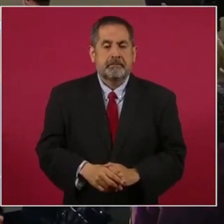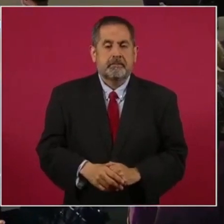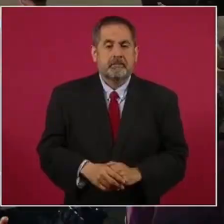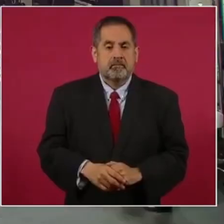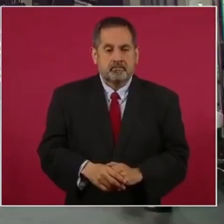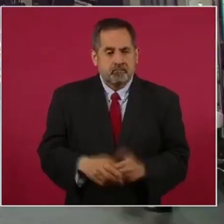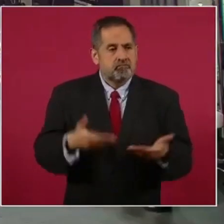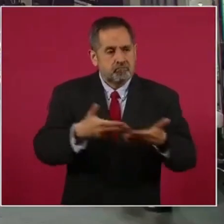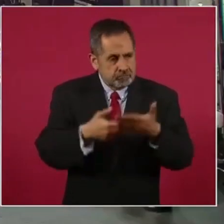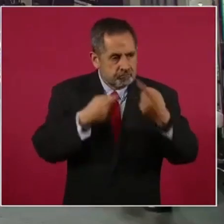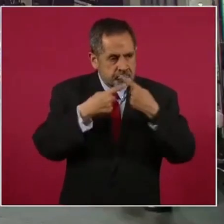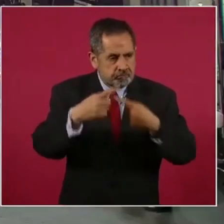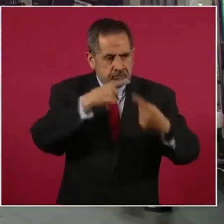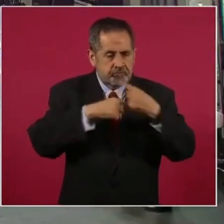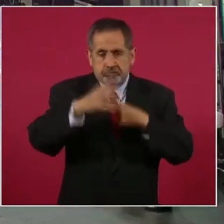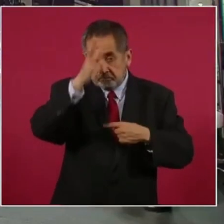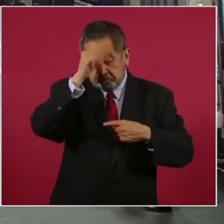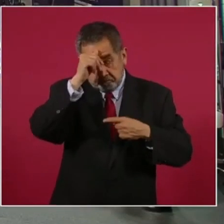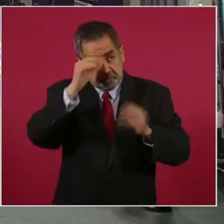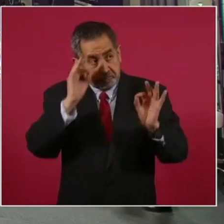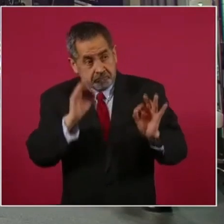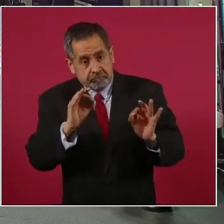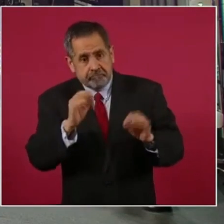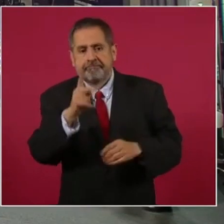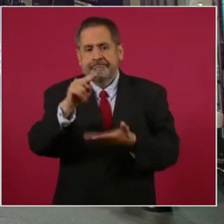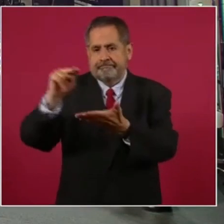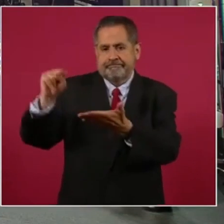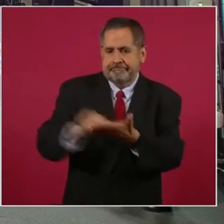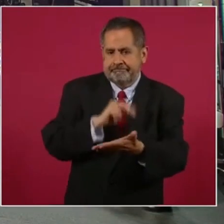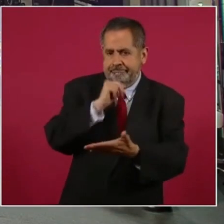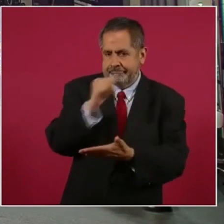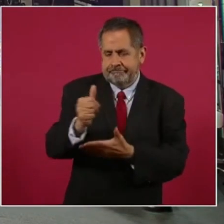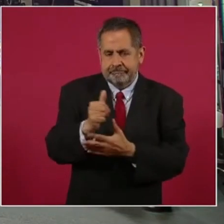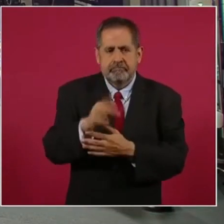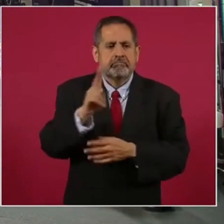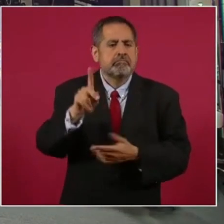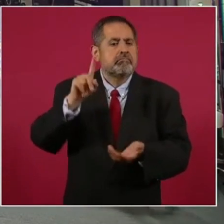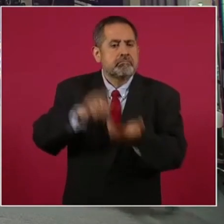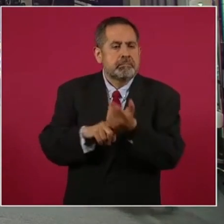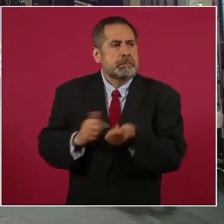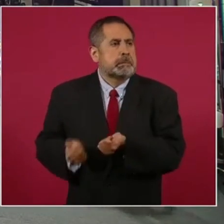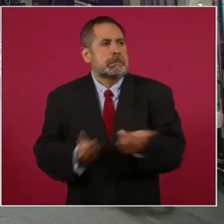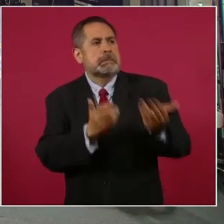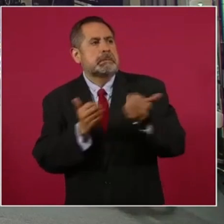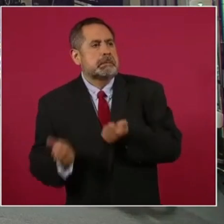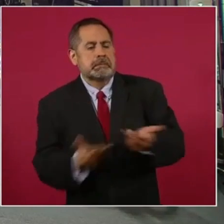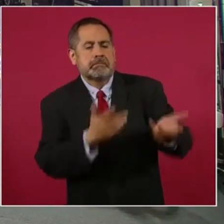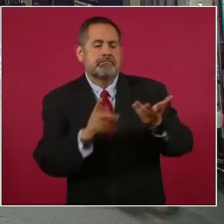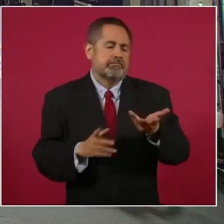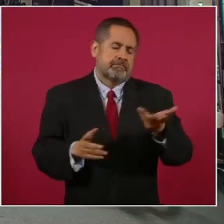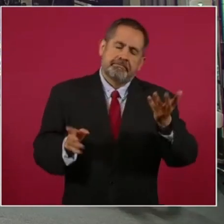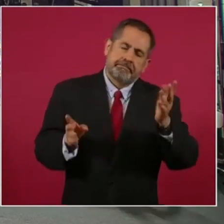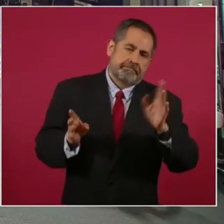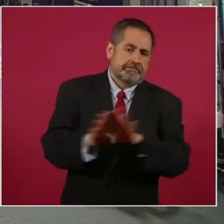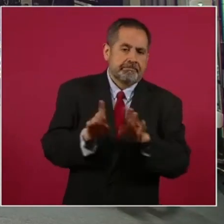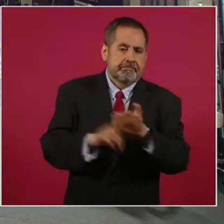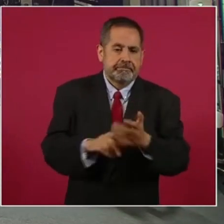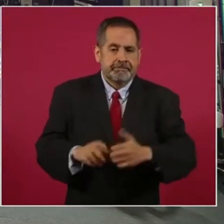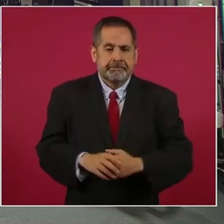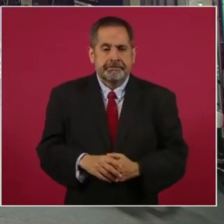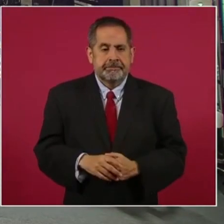se llevaron a cabo en los hechos, como dicen los